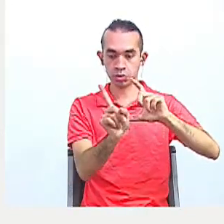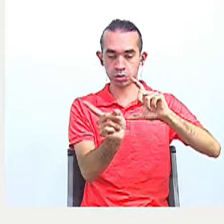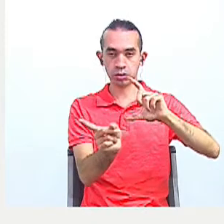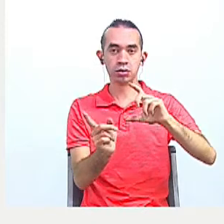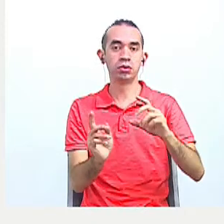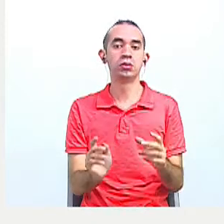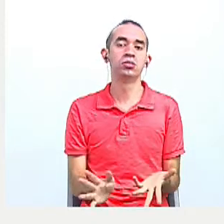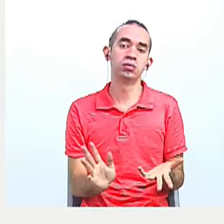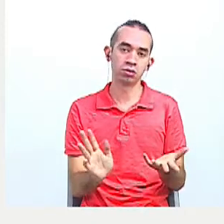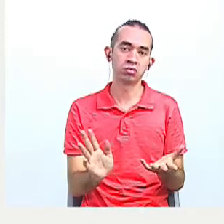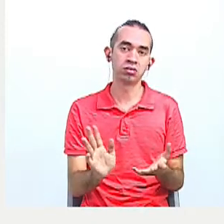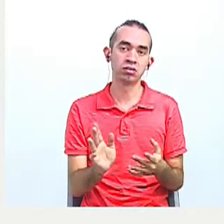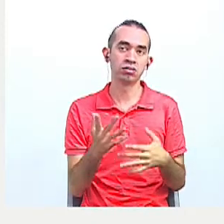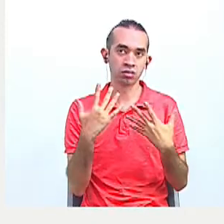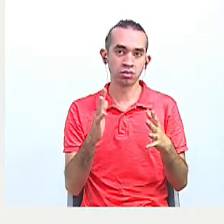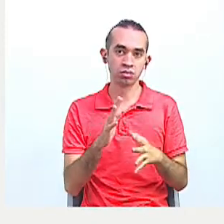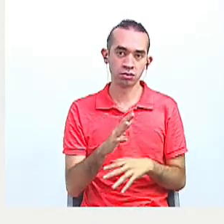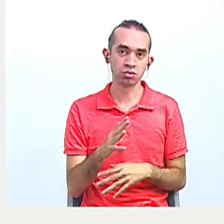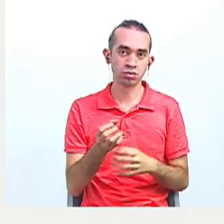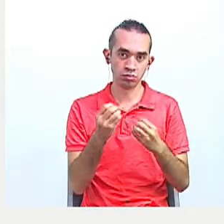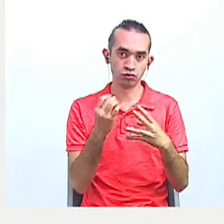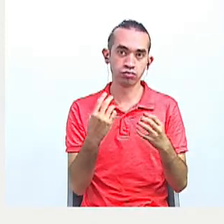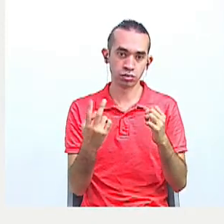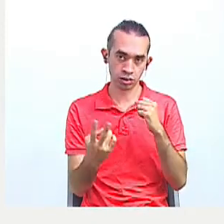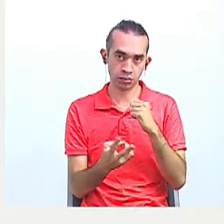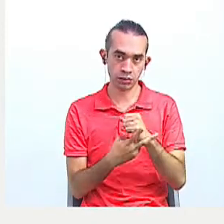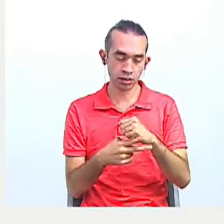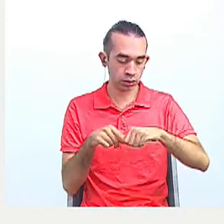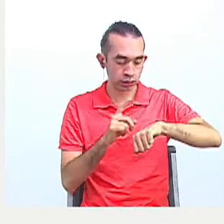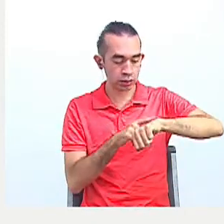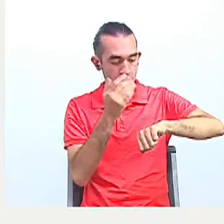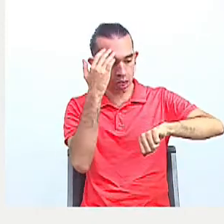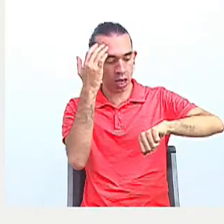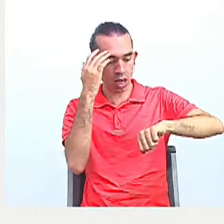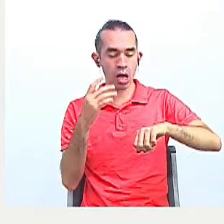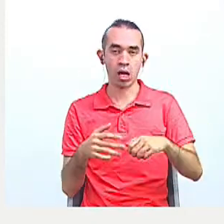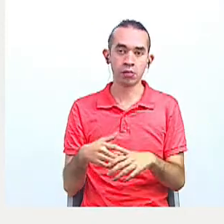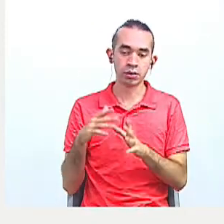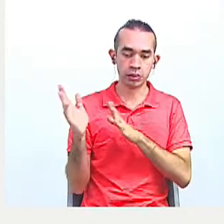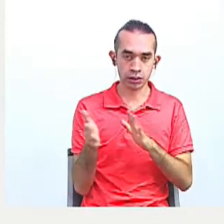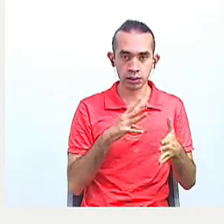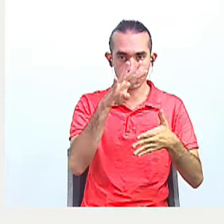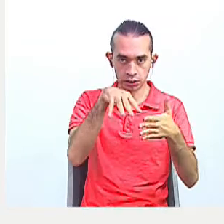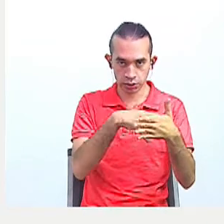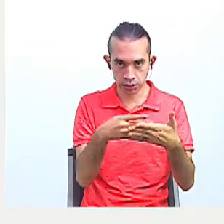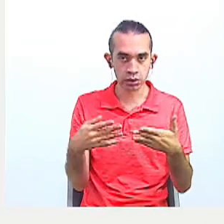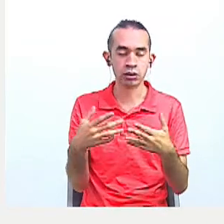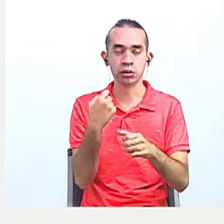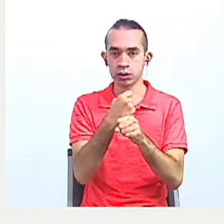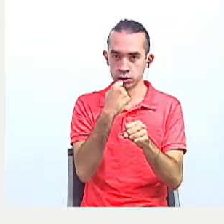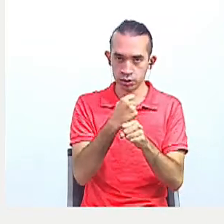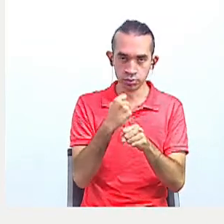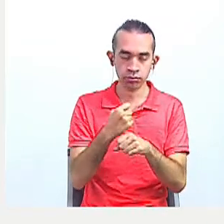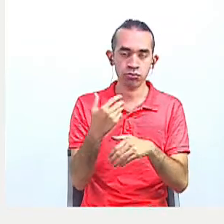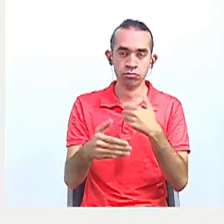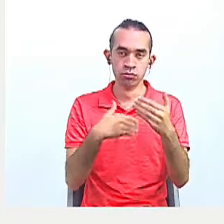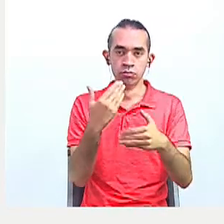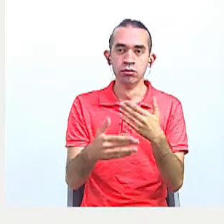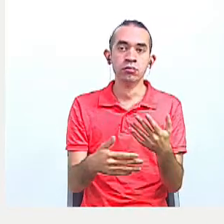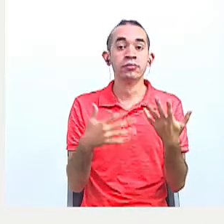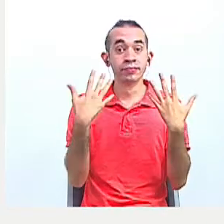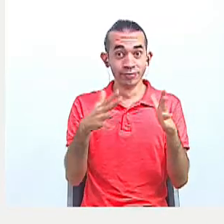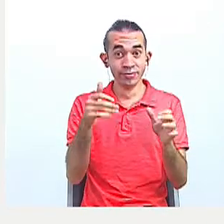este instrumento de medición, muchas veces para organizarnos, para llevar a cabo nuestras tareas. ¿Qué les parece? ¿Los